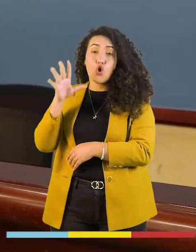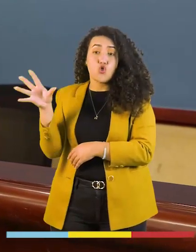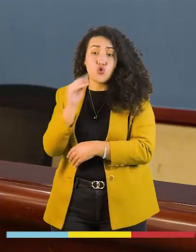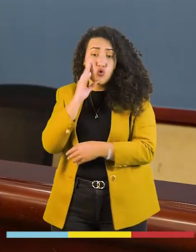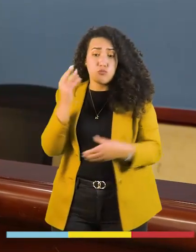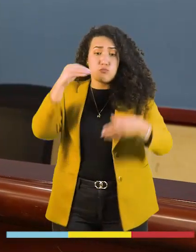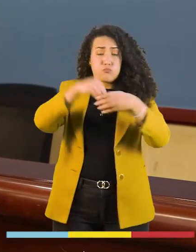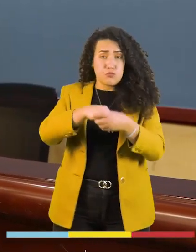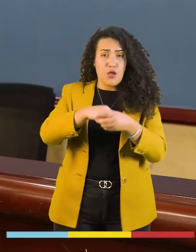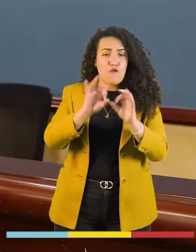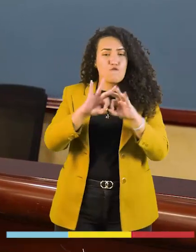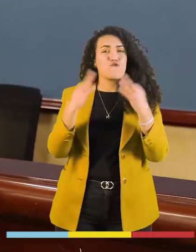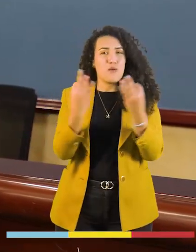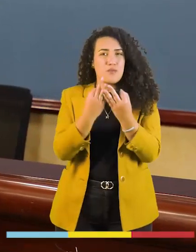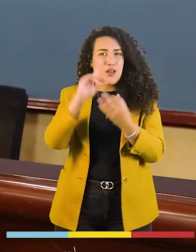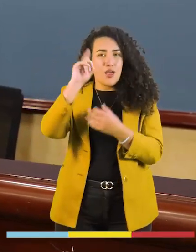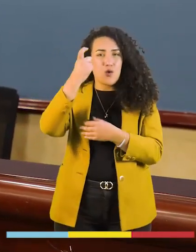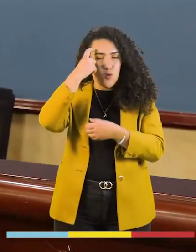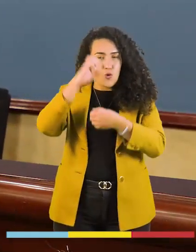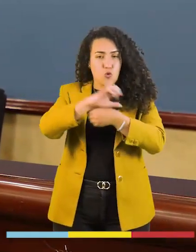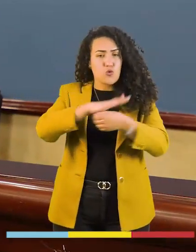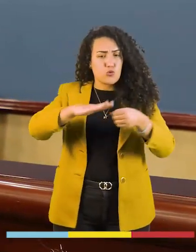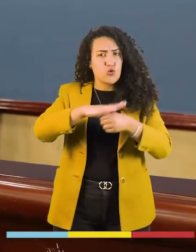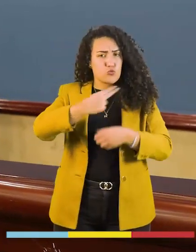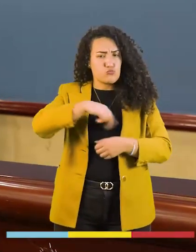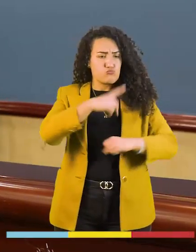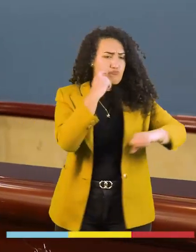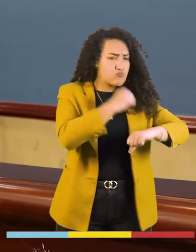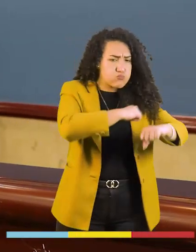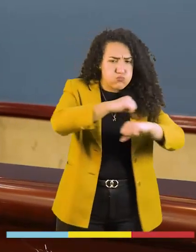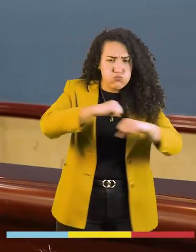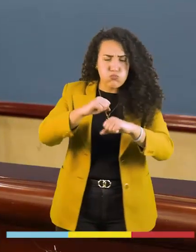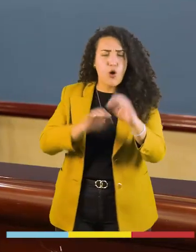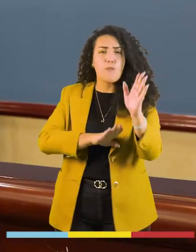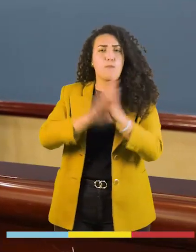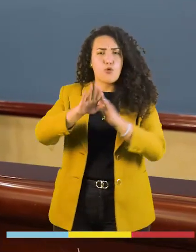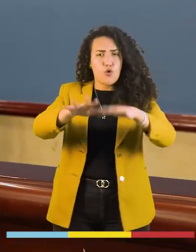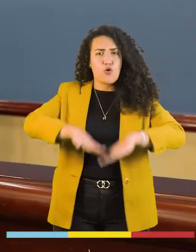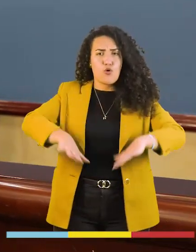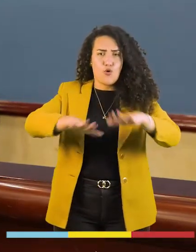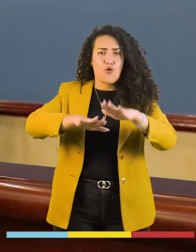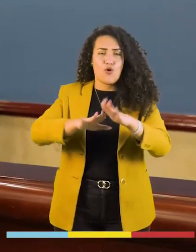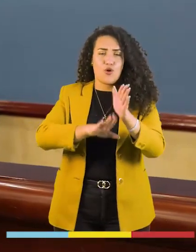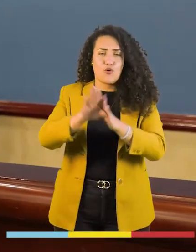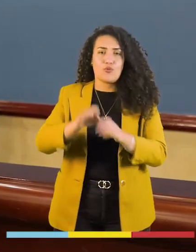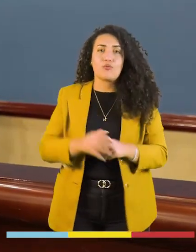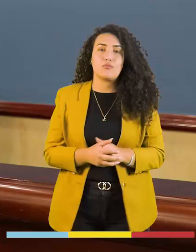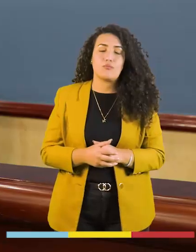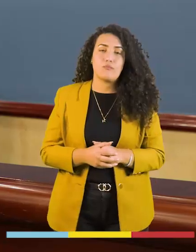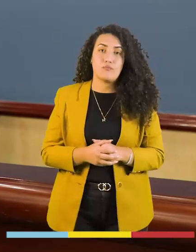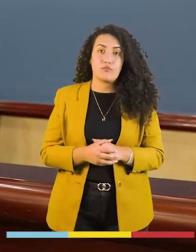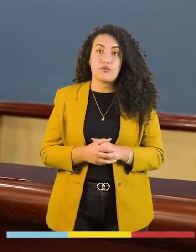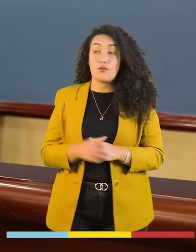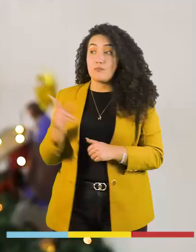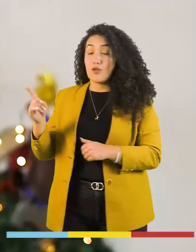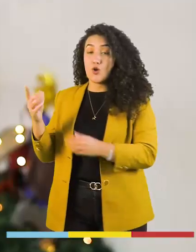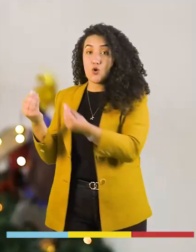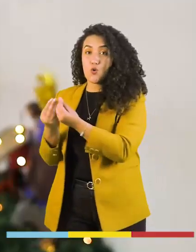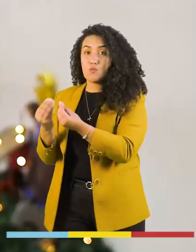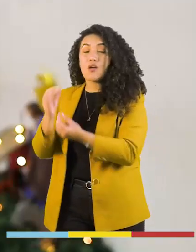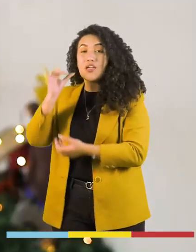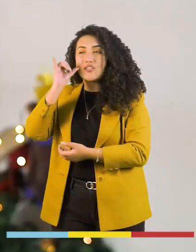gobernador Nicolás García. Todos hacemos parte de esta familia Gobernación de Cundinamarca y trabajamos para el progreso de la